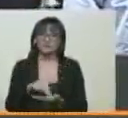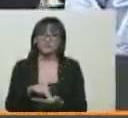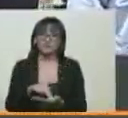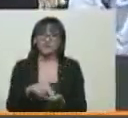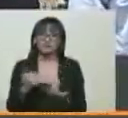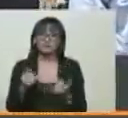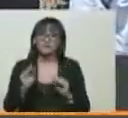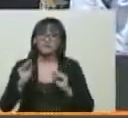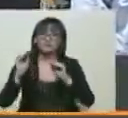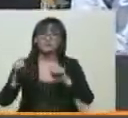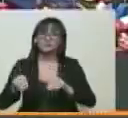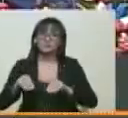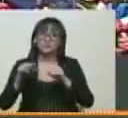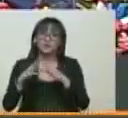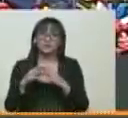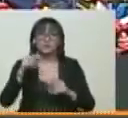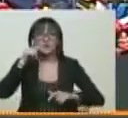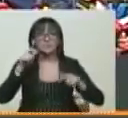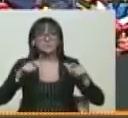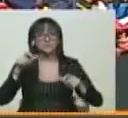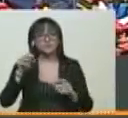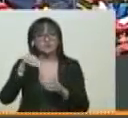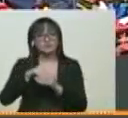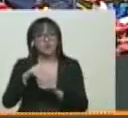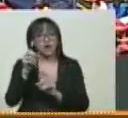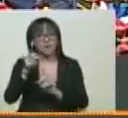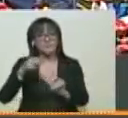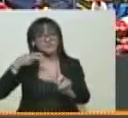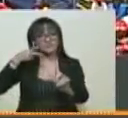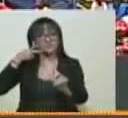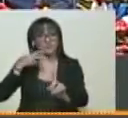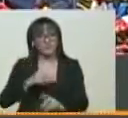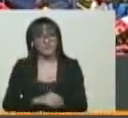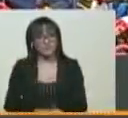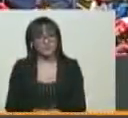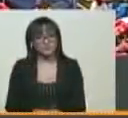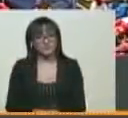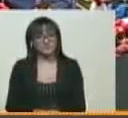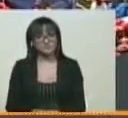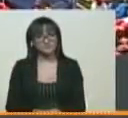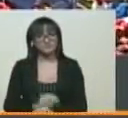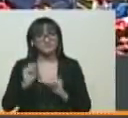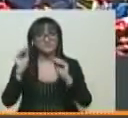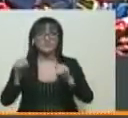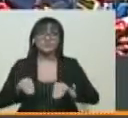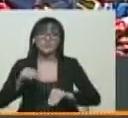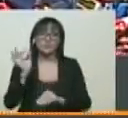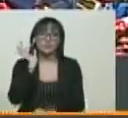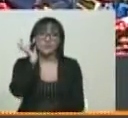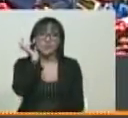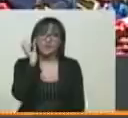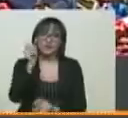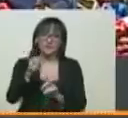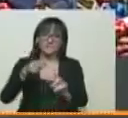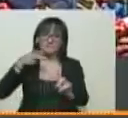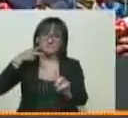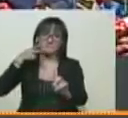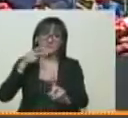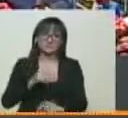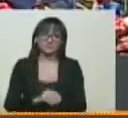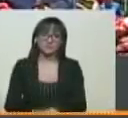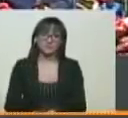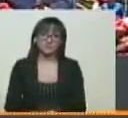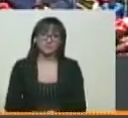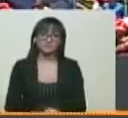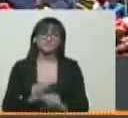hago un llamado a los patriotas de Amazonas. Le hago un llamado a las patriotas de Amazonas.